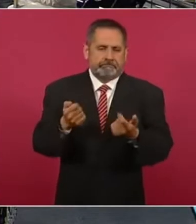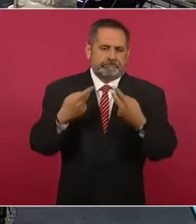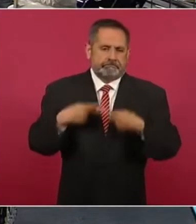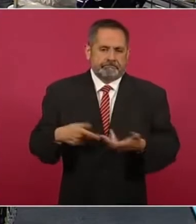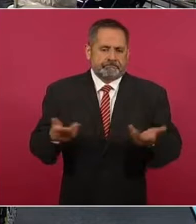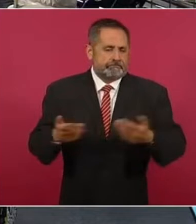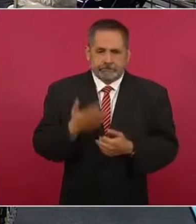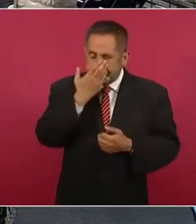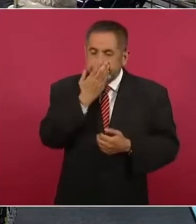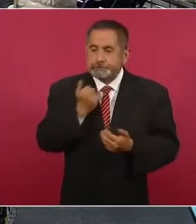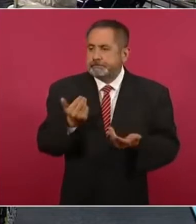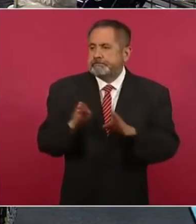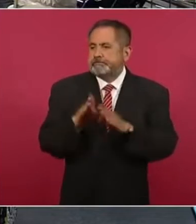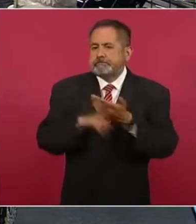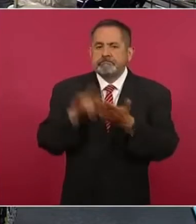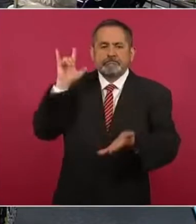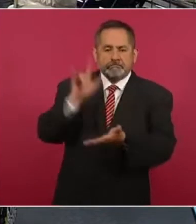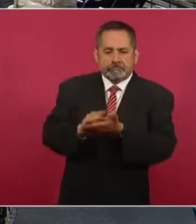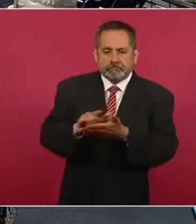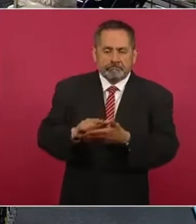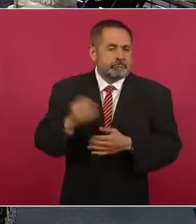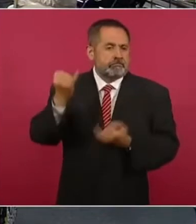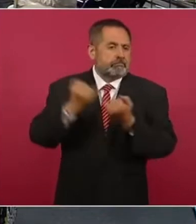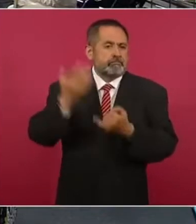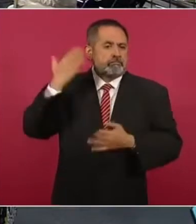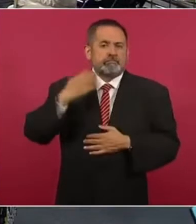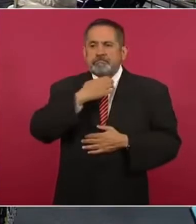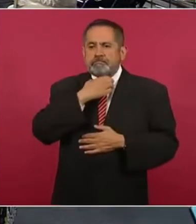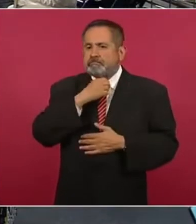y ya no había el pasaje de antes.